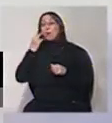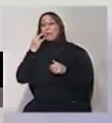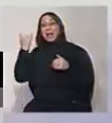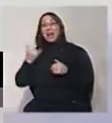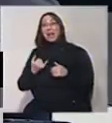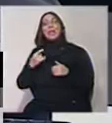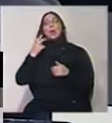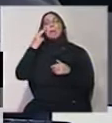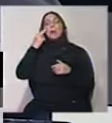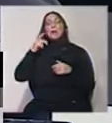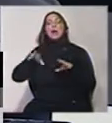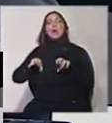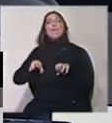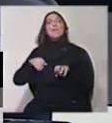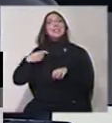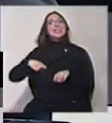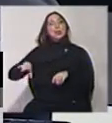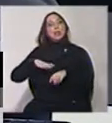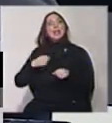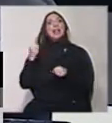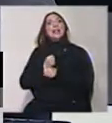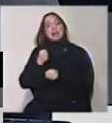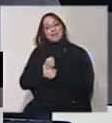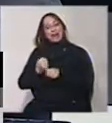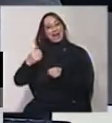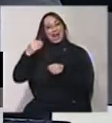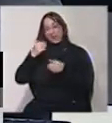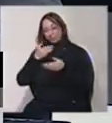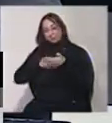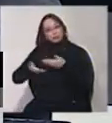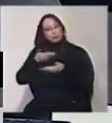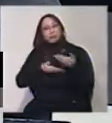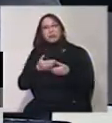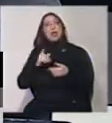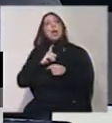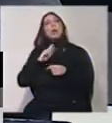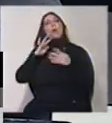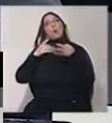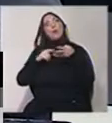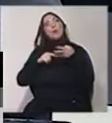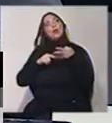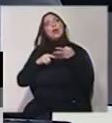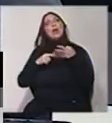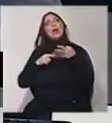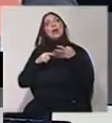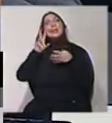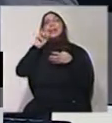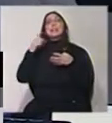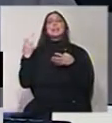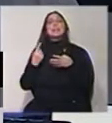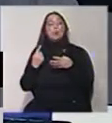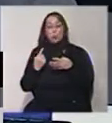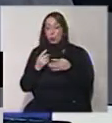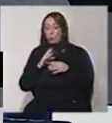convivencia social, lo único posible es trabajar con ellos. Hay un cuarto elemento, y no me quiero olvidar porque es sumamente 30 importante. Segundos. 30